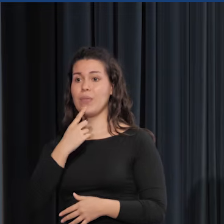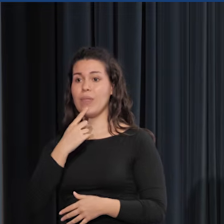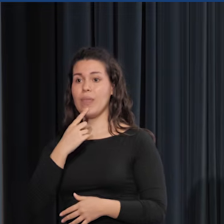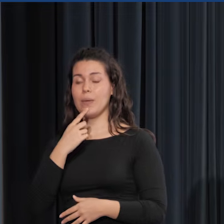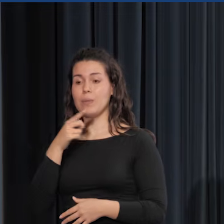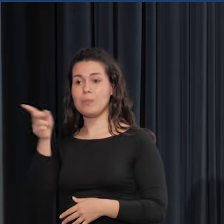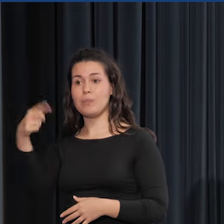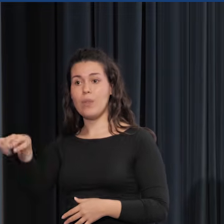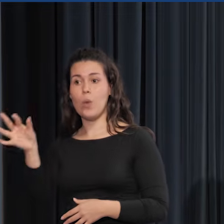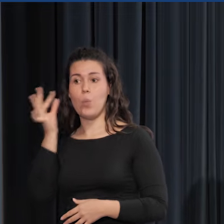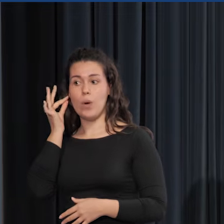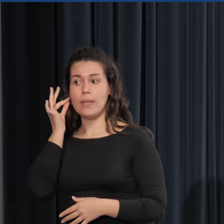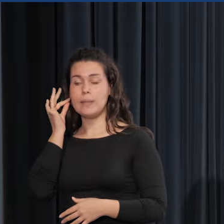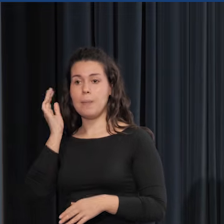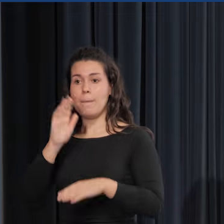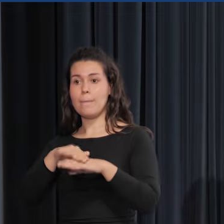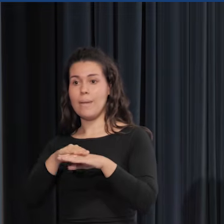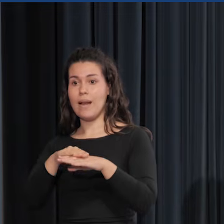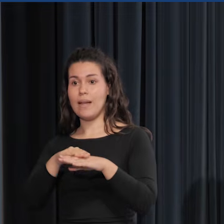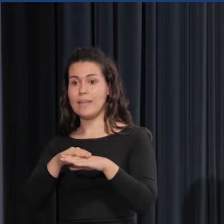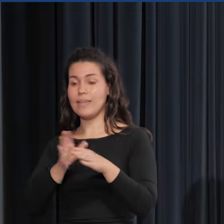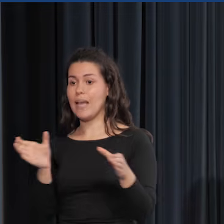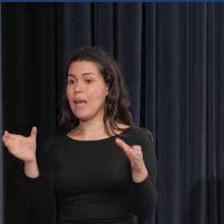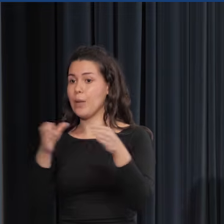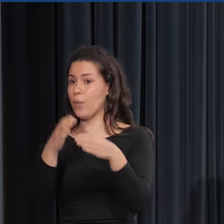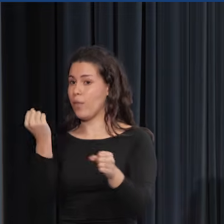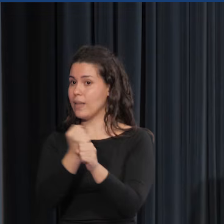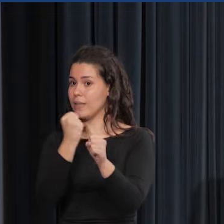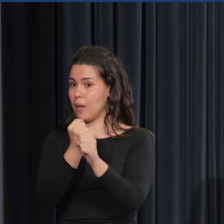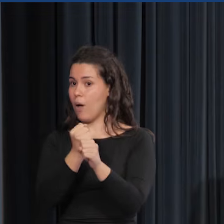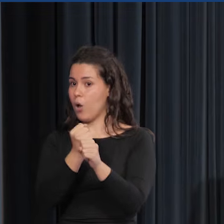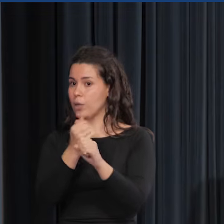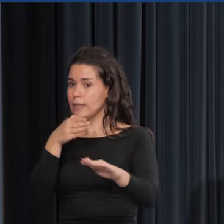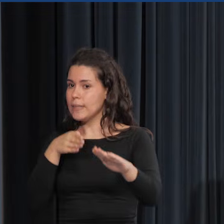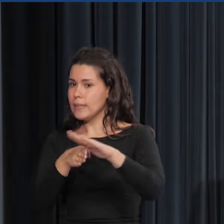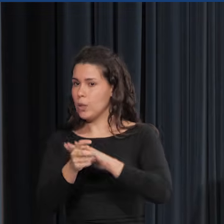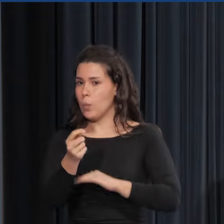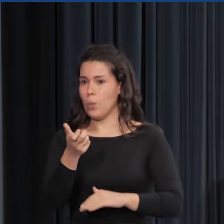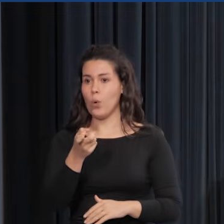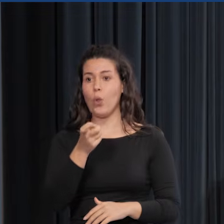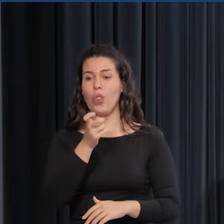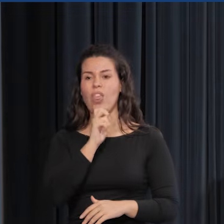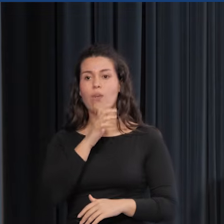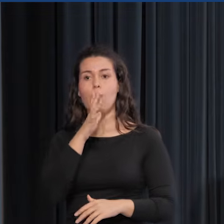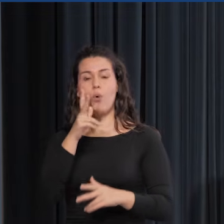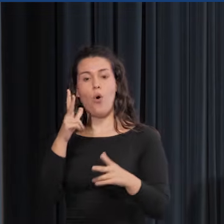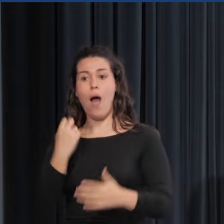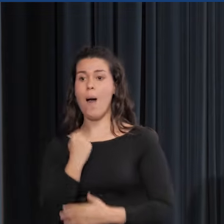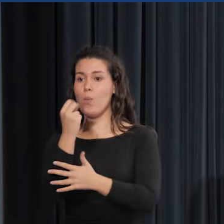problemas para integrarse en los equipos de trabajo y que tienen un menor apoyo social.